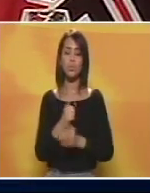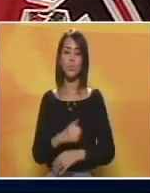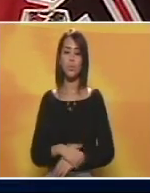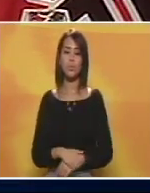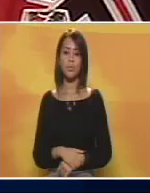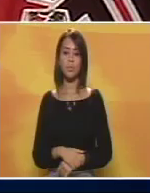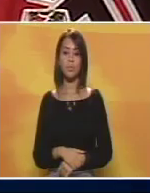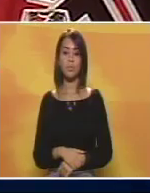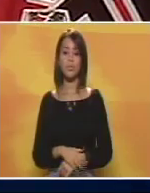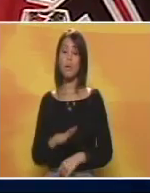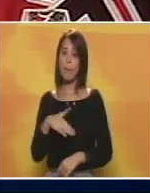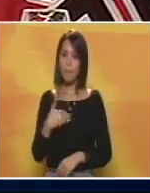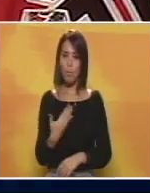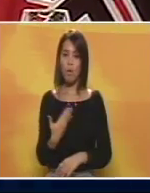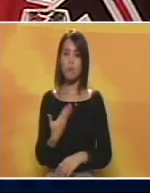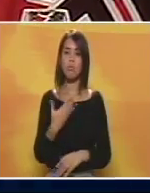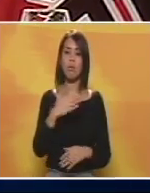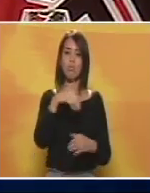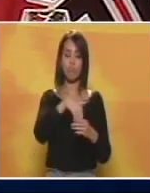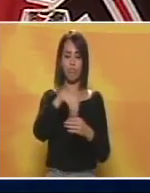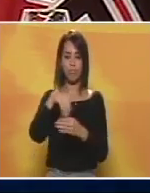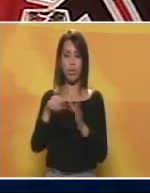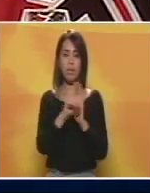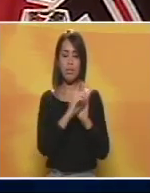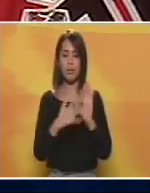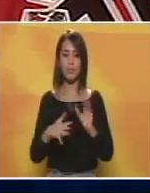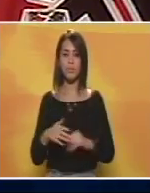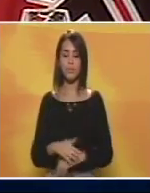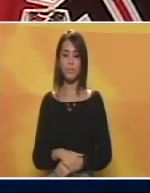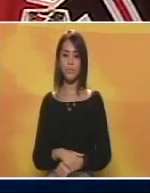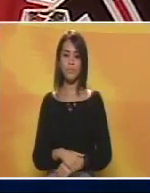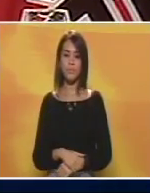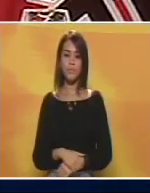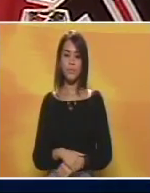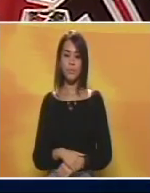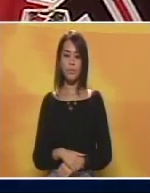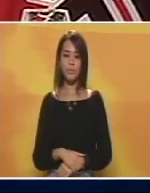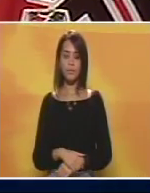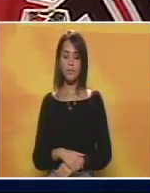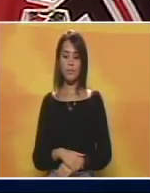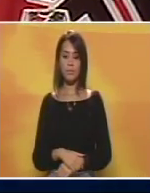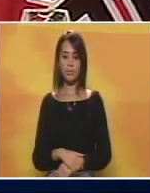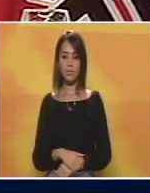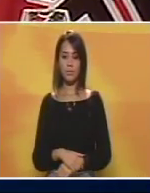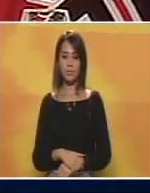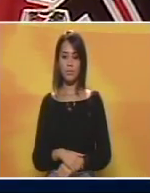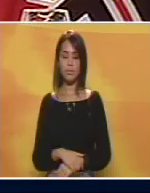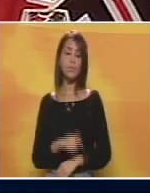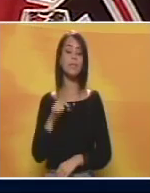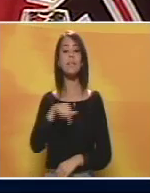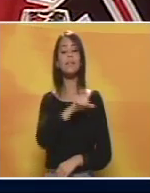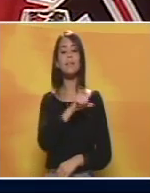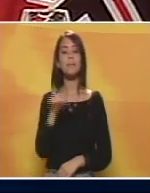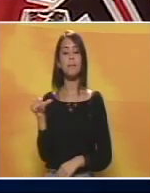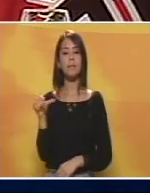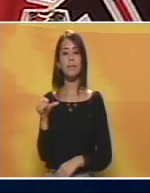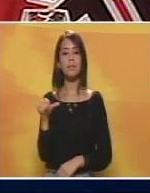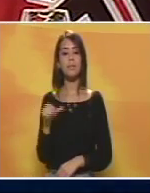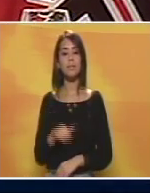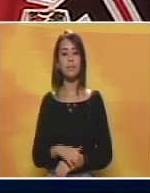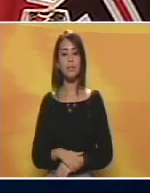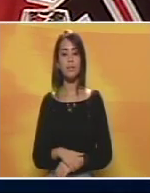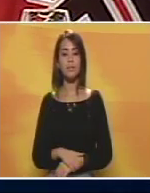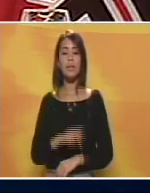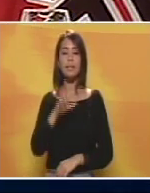actividad para que puedan ejercer su derecho al voto. Asimismo, en esta semana, en